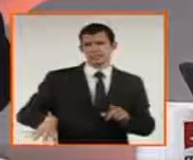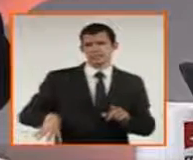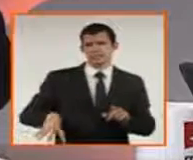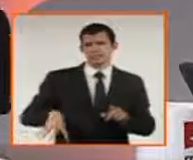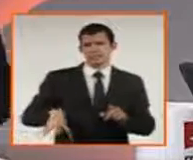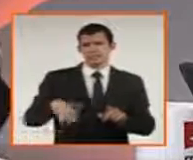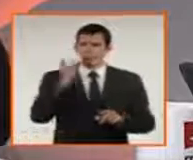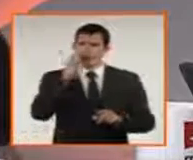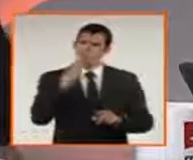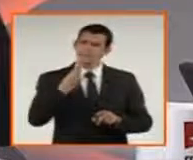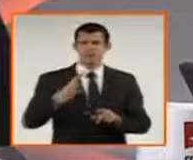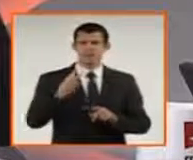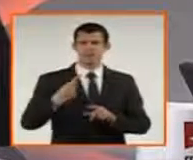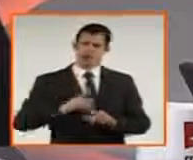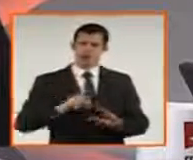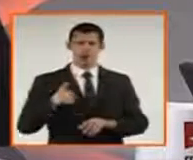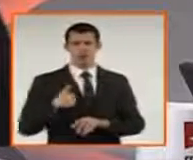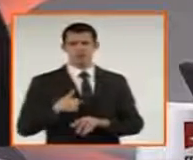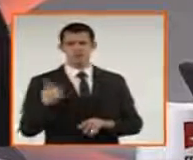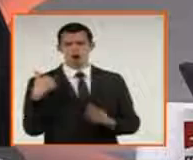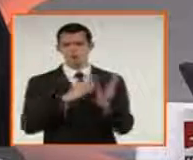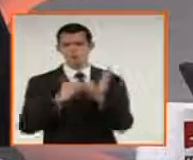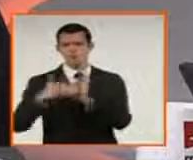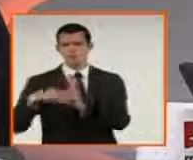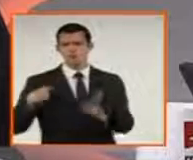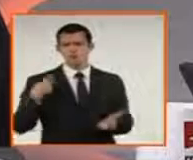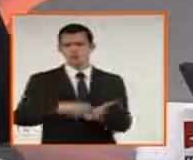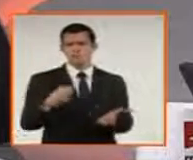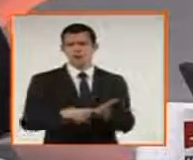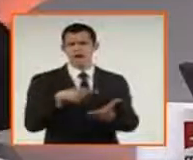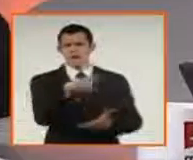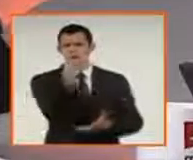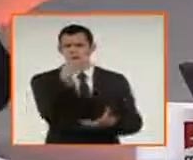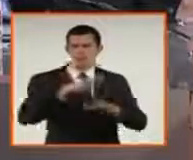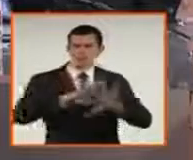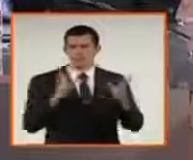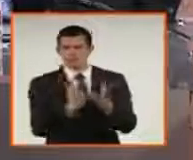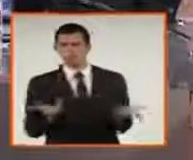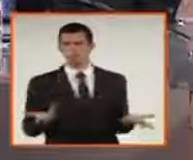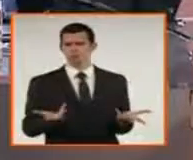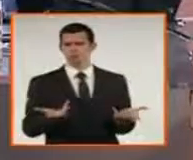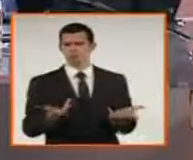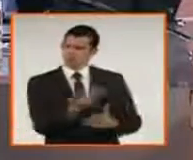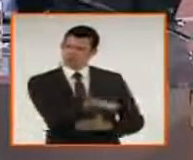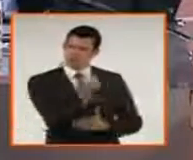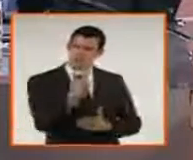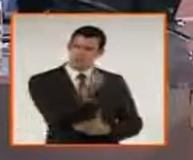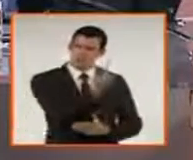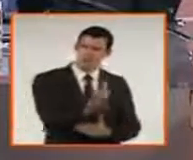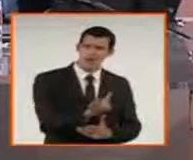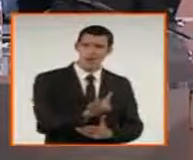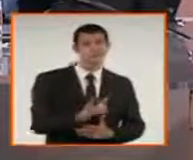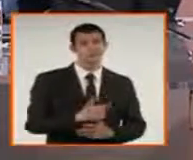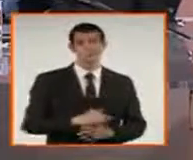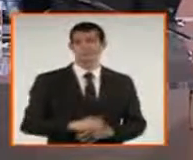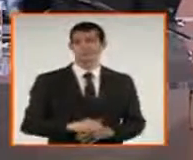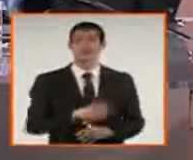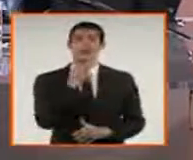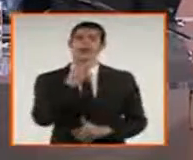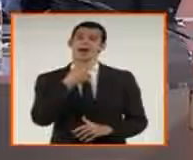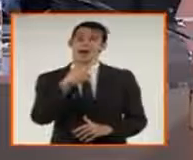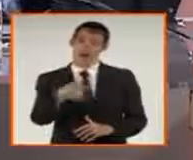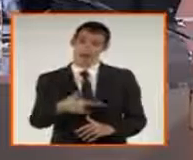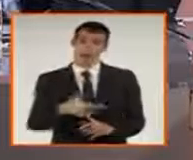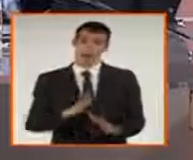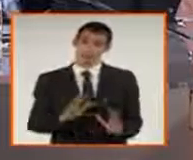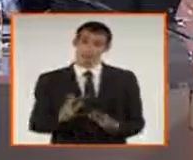cuando se demuestre la mala fe en la reclamante. Cuando este caso, alguien ha dicho es tuyo y no es le imputa la paternidad a una